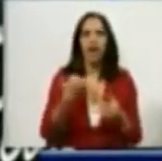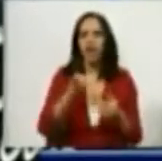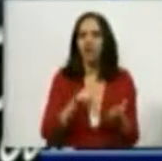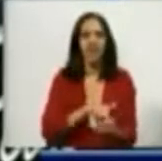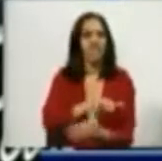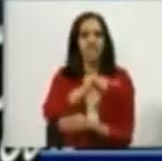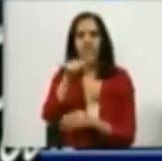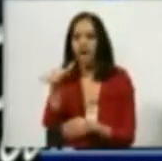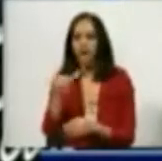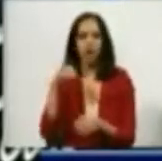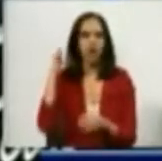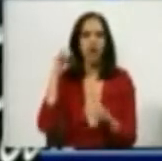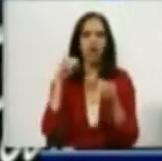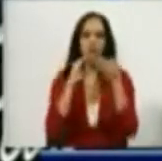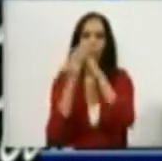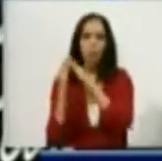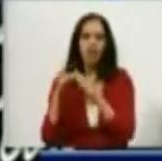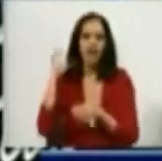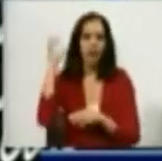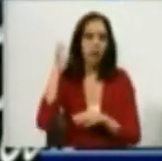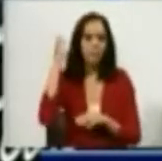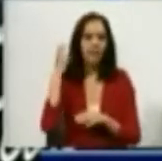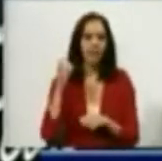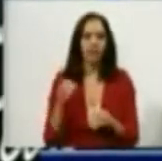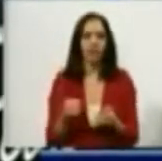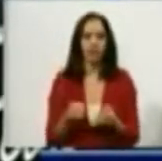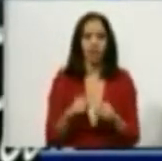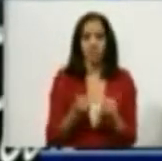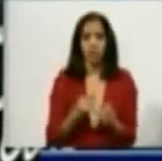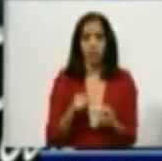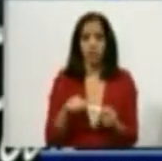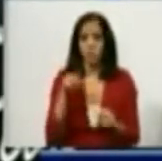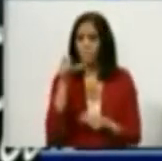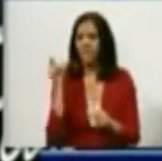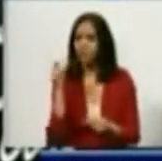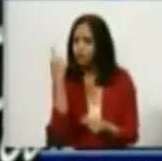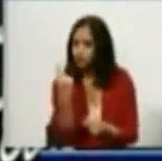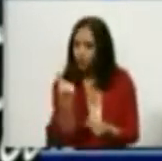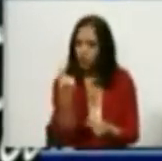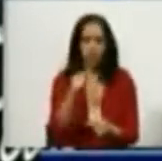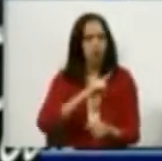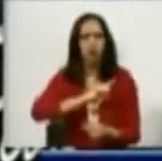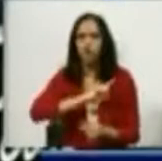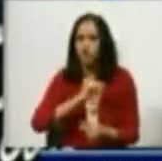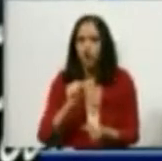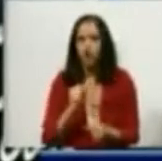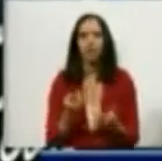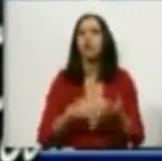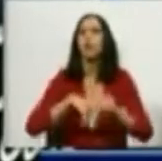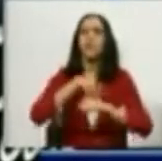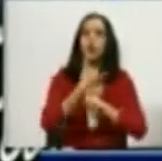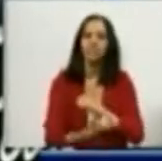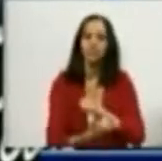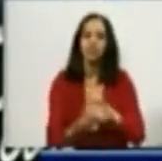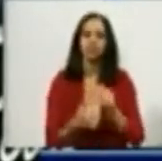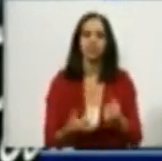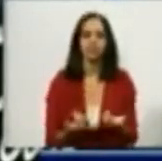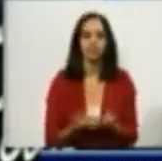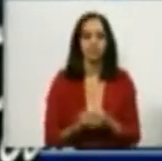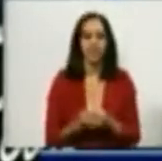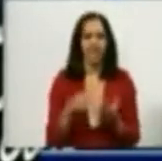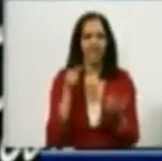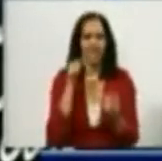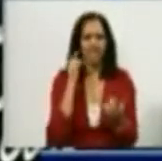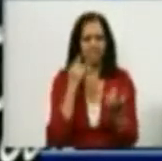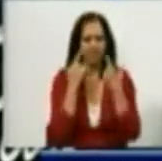viajadera la comunidad europea pero es de individuos no es de una no es de un proyecto no es de un plan sino de una de esas Por cierto